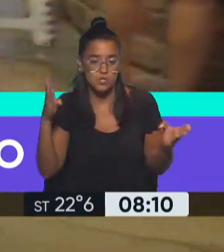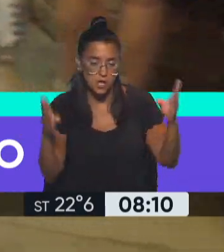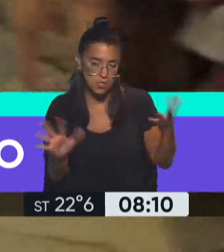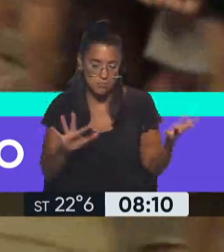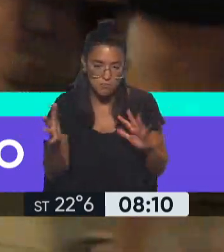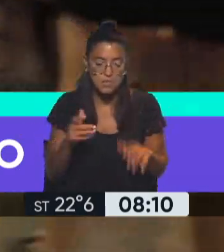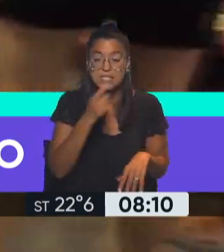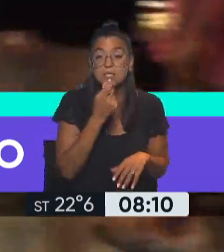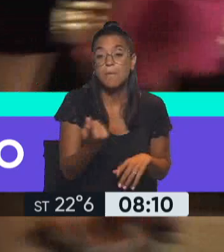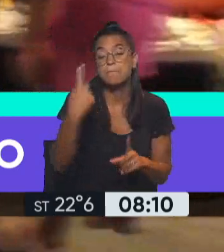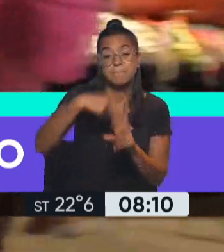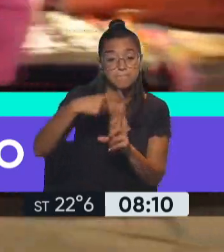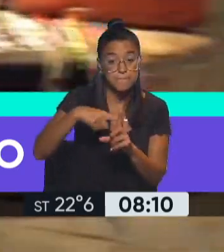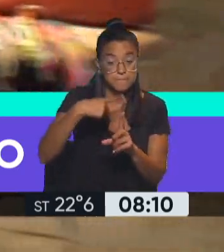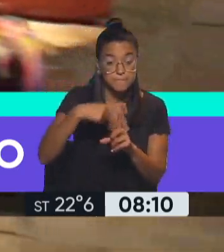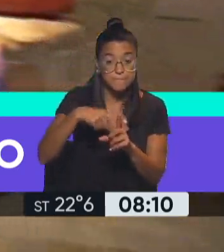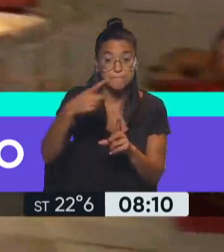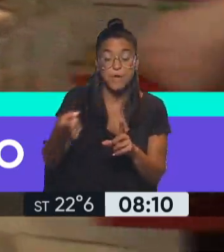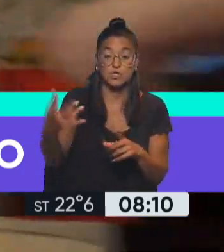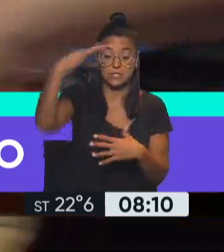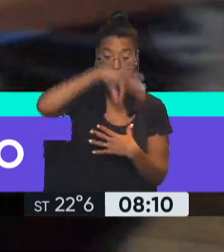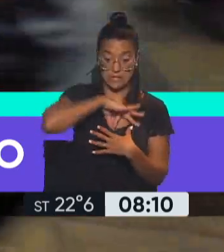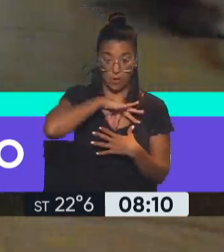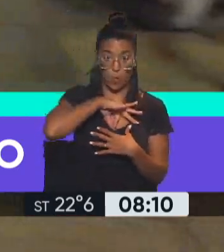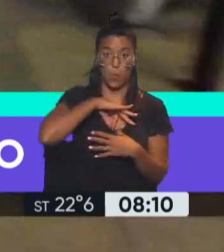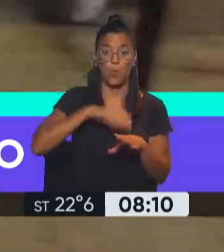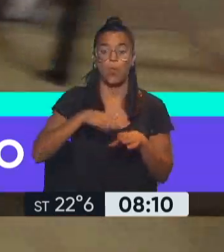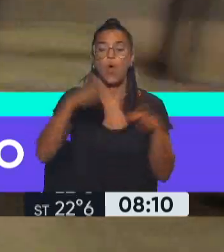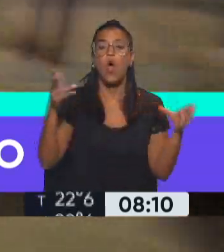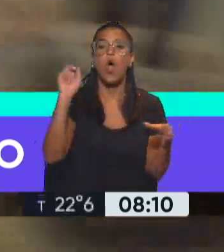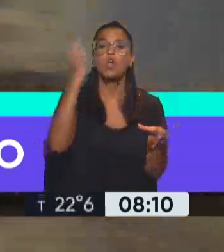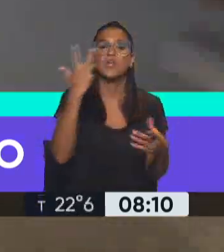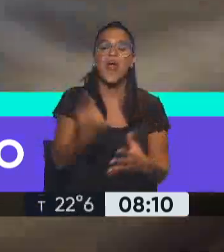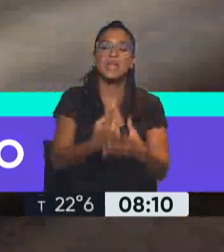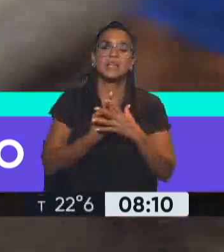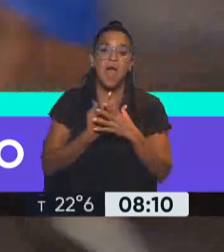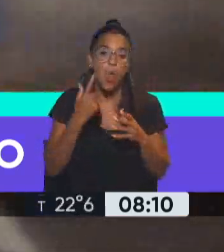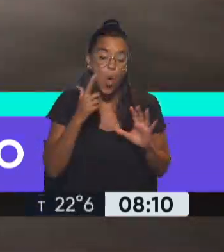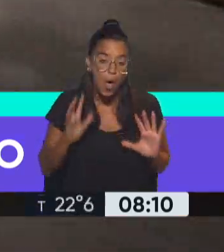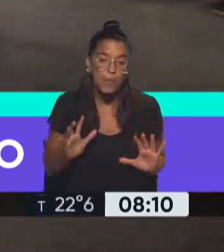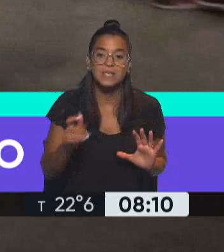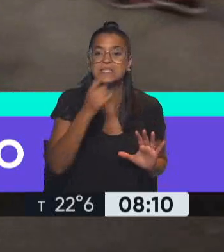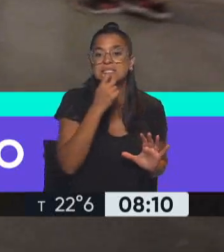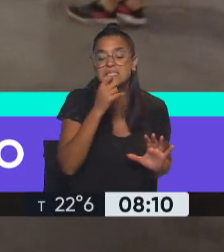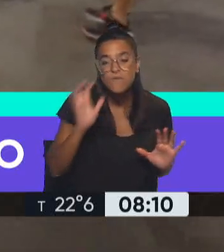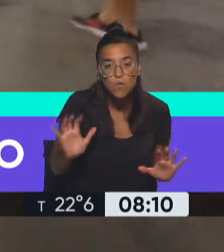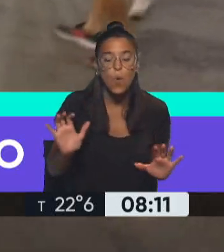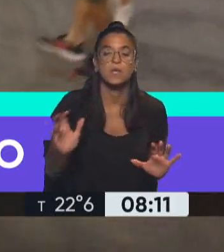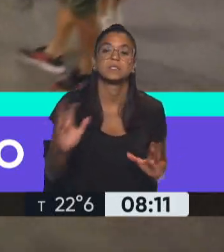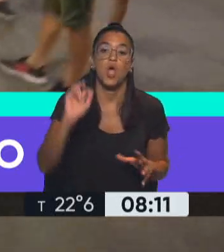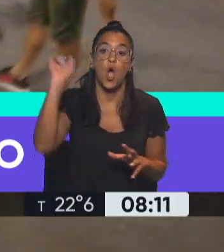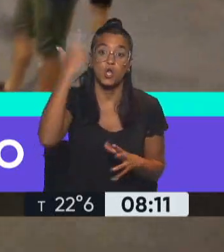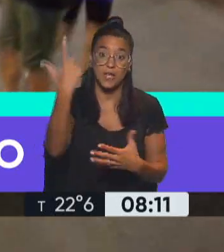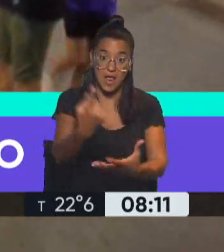alguien es positivo durante su viaje en el hotel hay que ver si el hotel tiene un espacio de aislamiento para eso en caso de que el hotel en el espacio